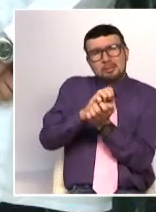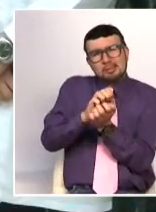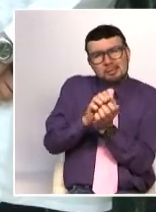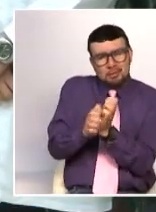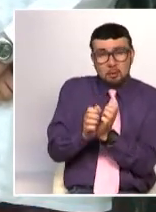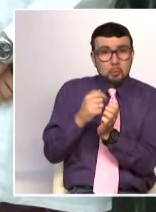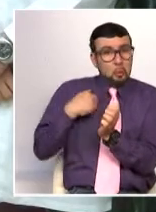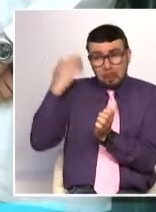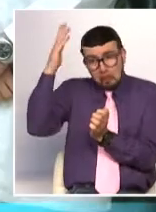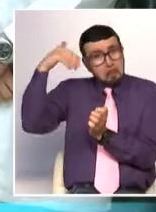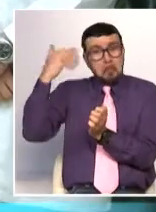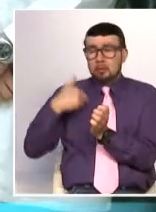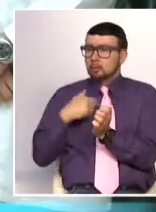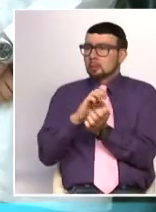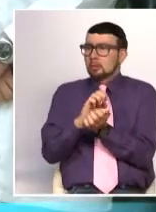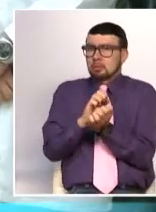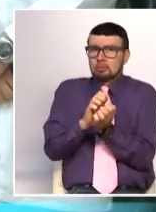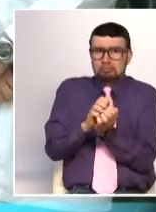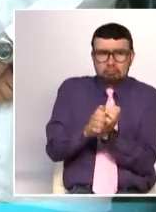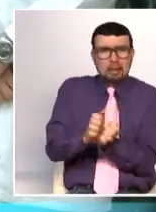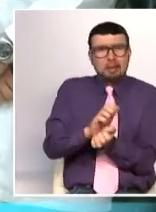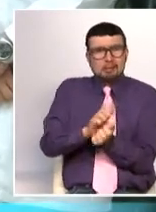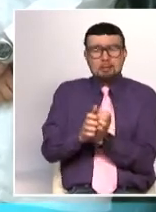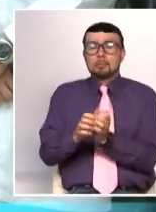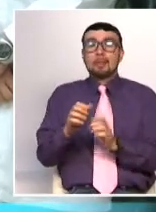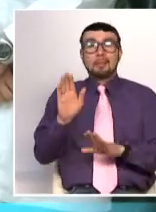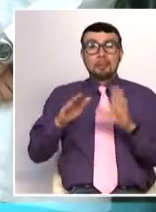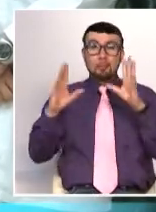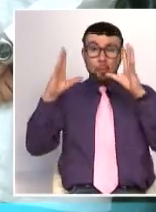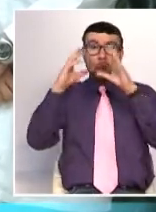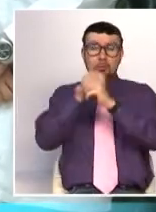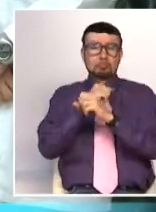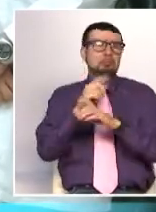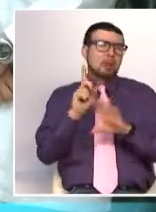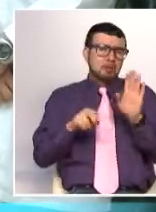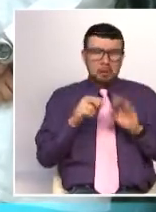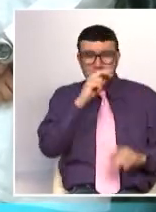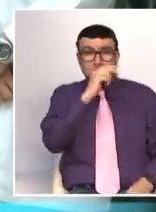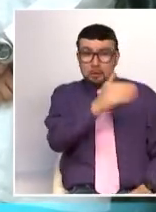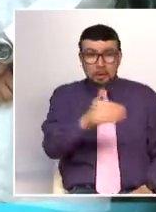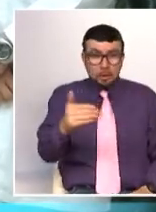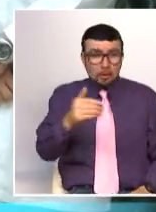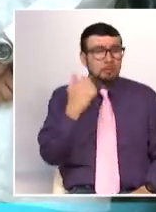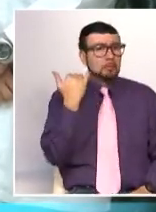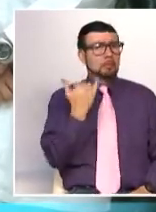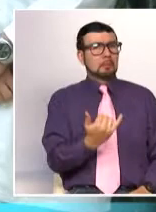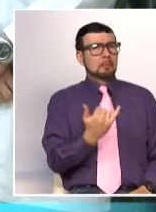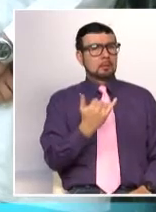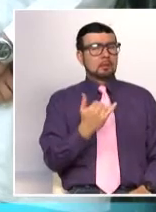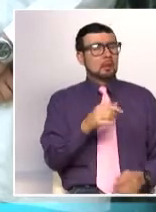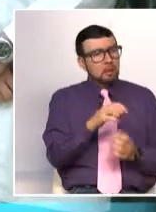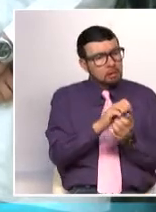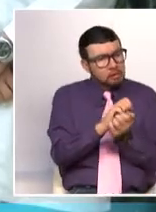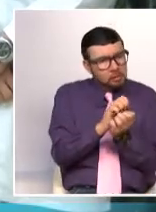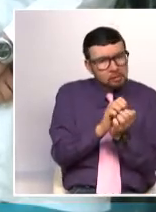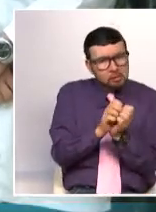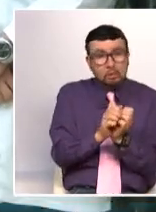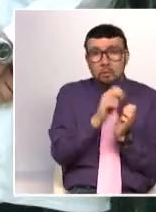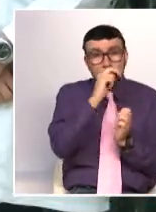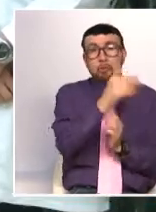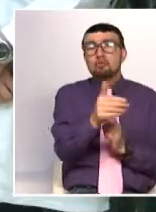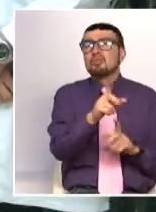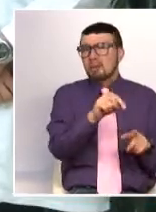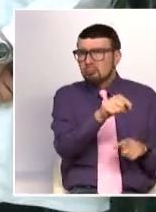inconscientes generalmente en la noche también se presentan niños los niños también sufren de estrés nosotros